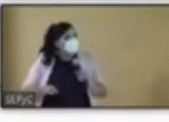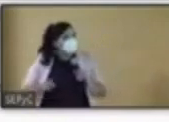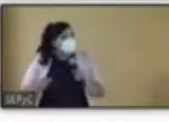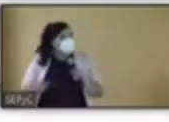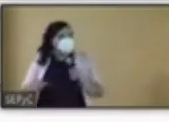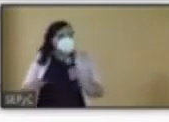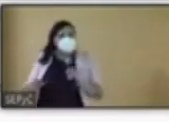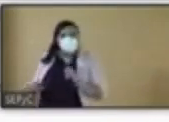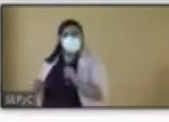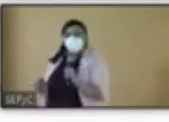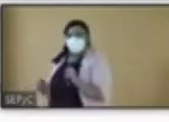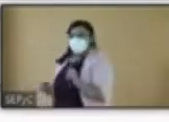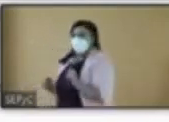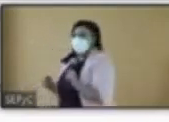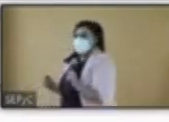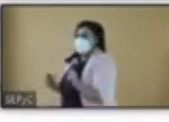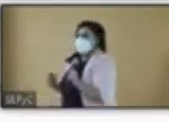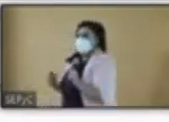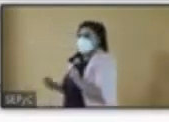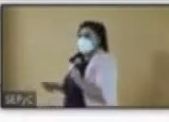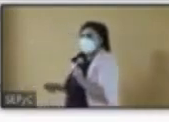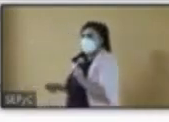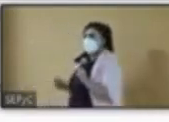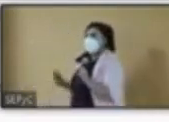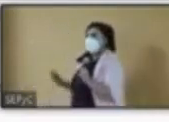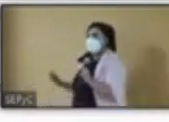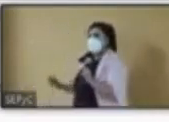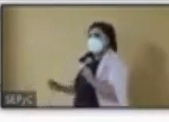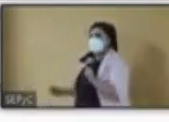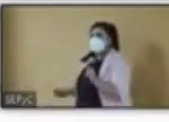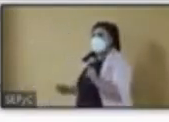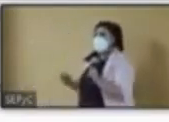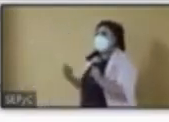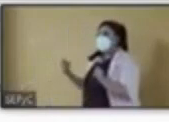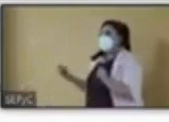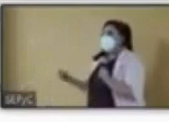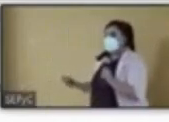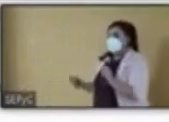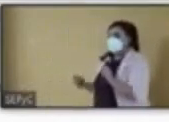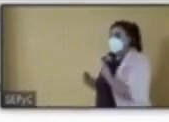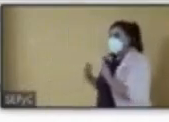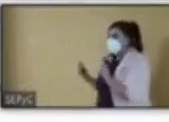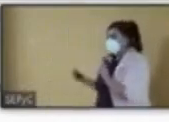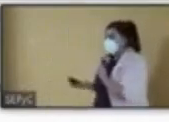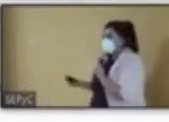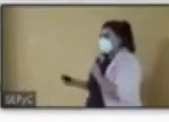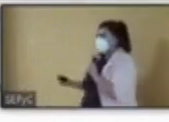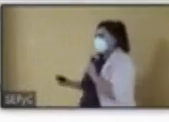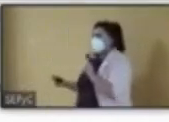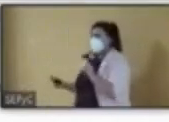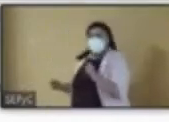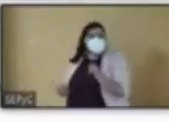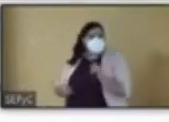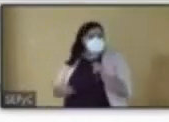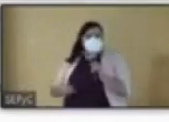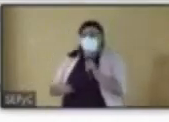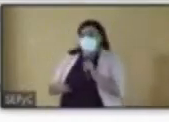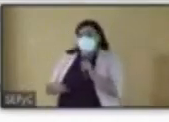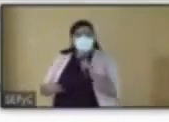nosotros recibido algún tipo de beneficio con esas características. ¿Cuáles pueden ser estos? Concursos, sorteos